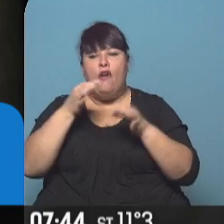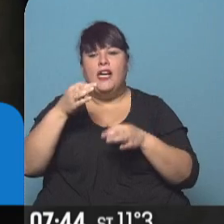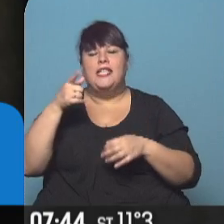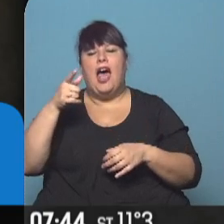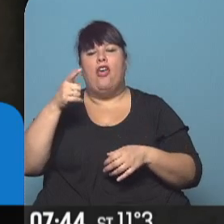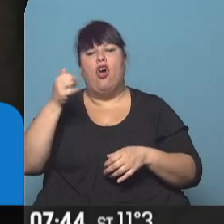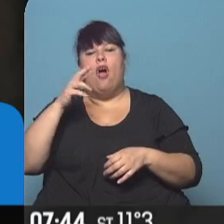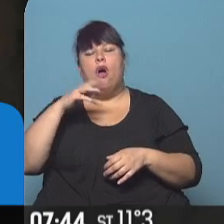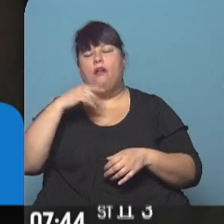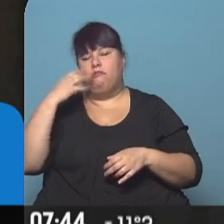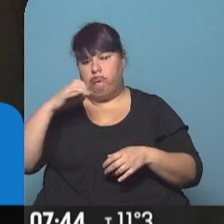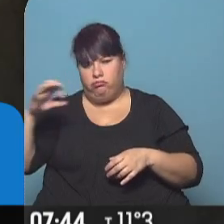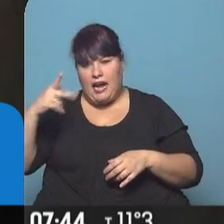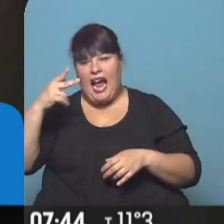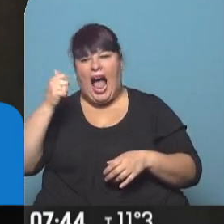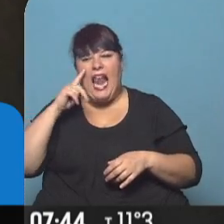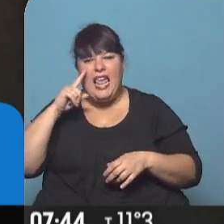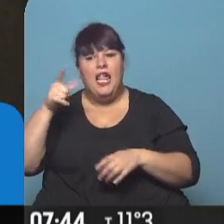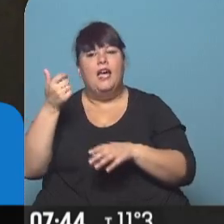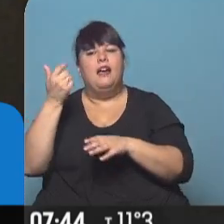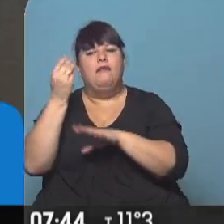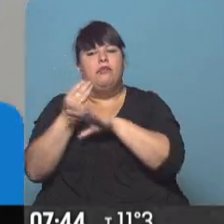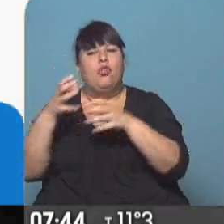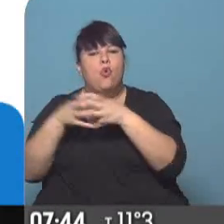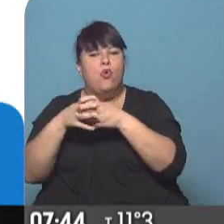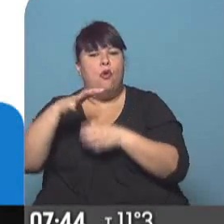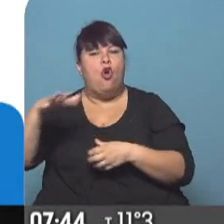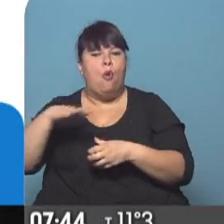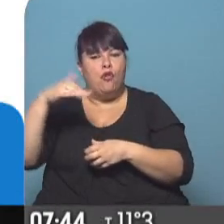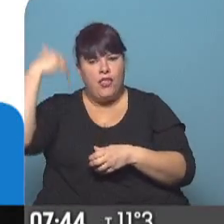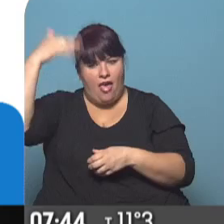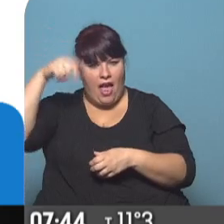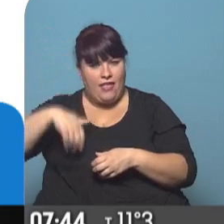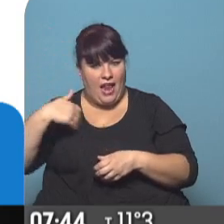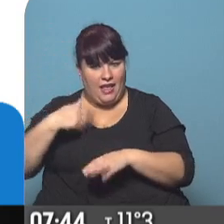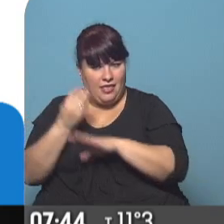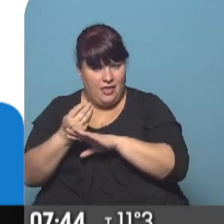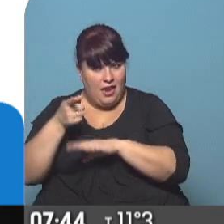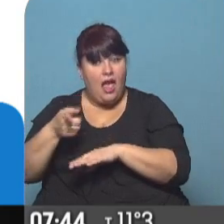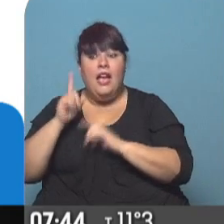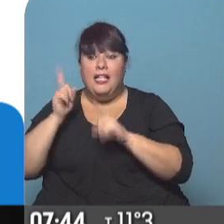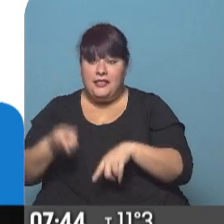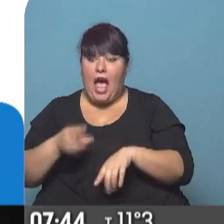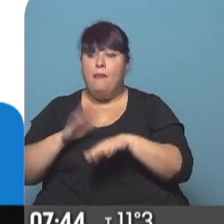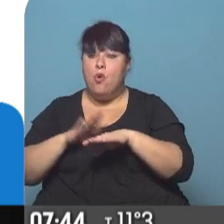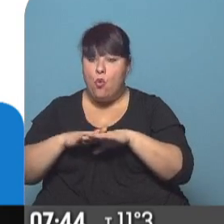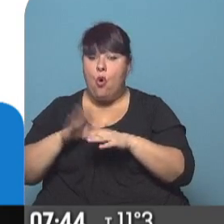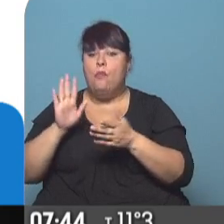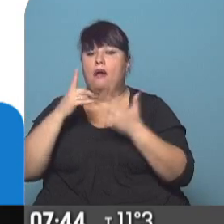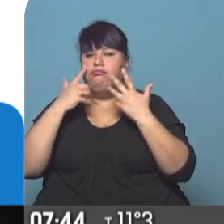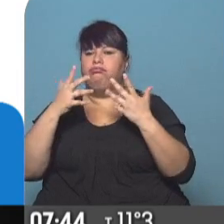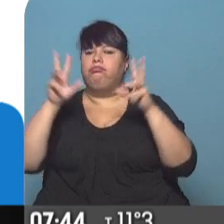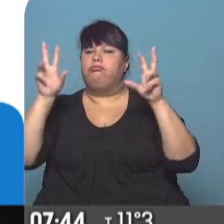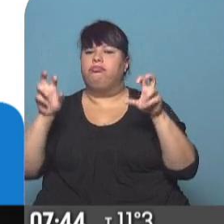jorge alejandro yusuf khalil referente de un sector de la comunidad islámica local que también está imputado en la causa conocida